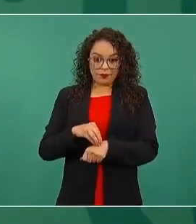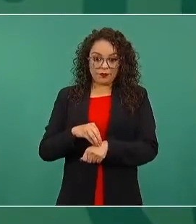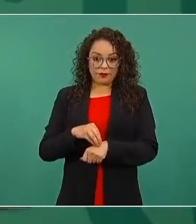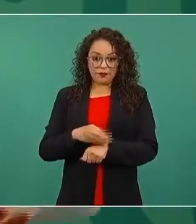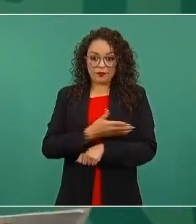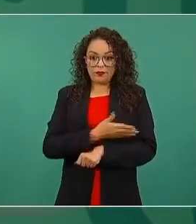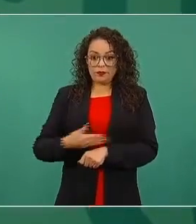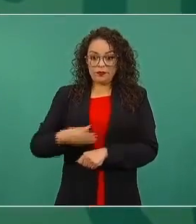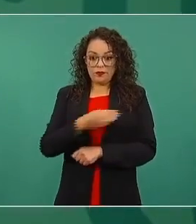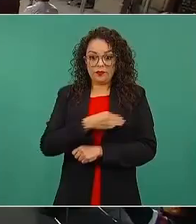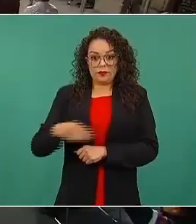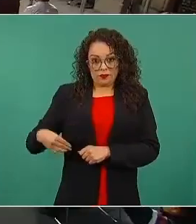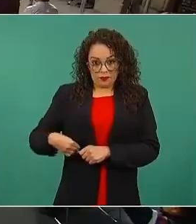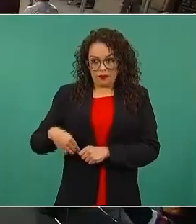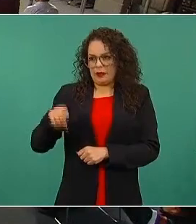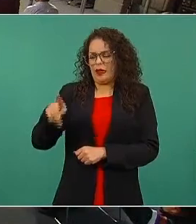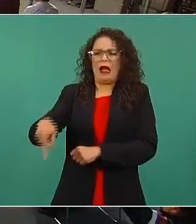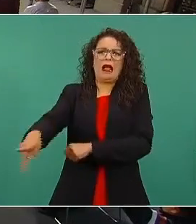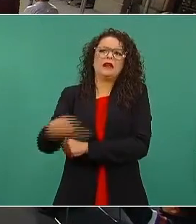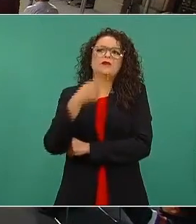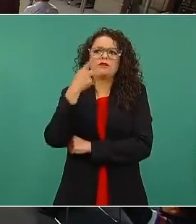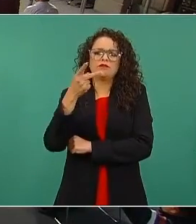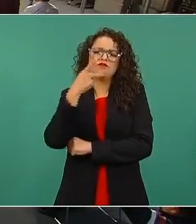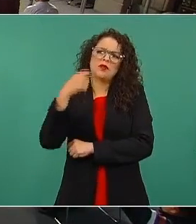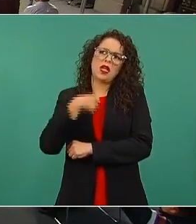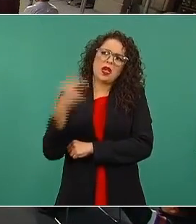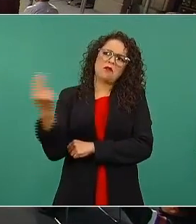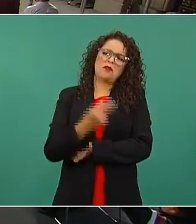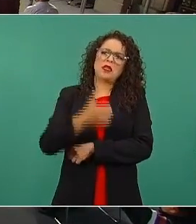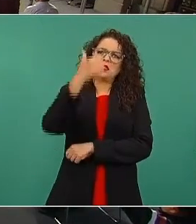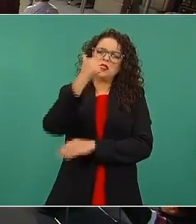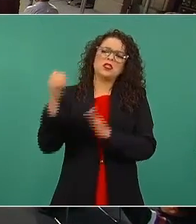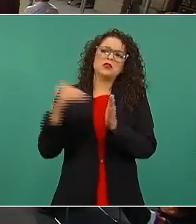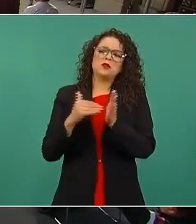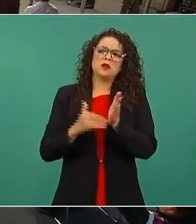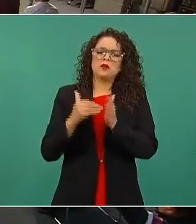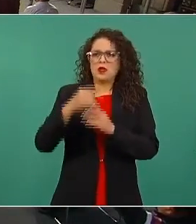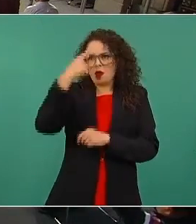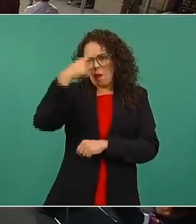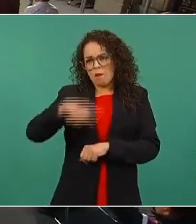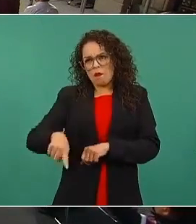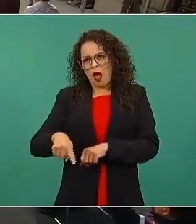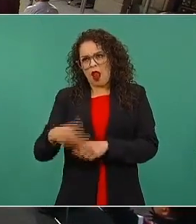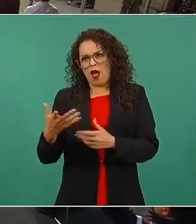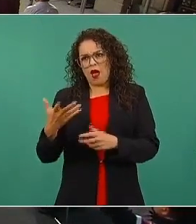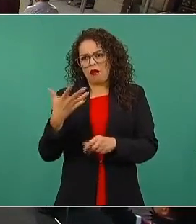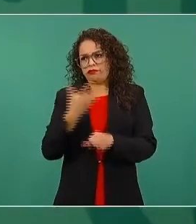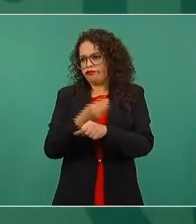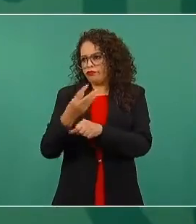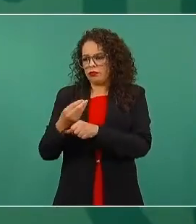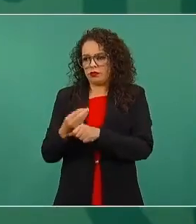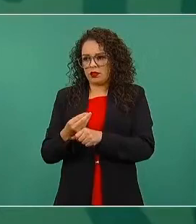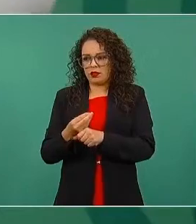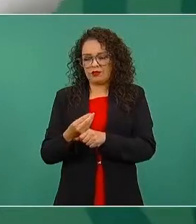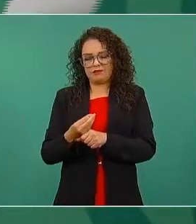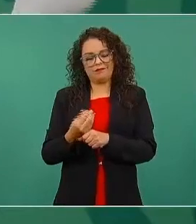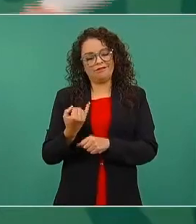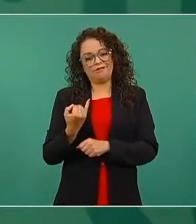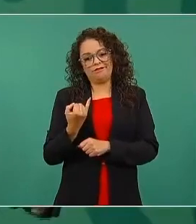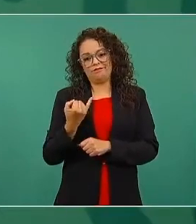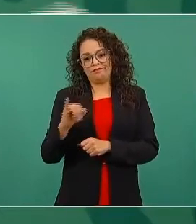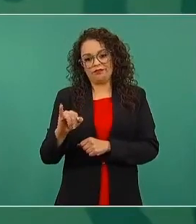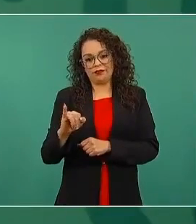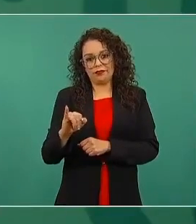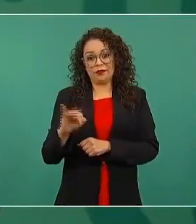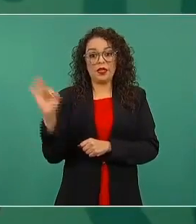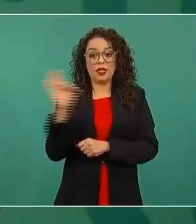quiere 6,000 millones para las calles, cuando el presupuesto, a lo mejor ni lo